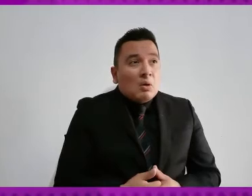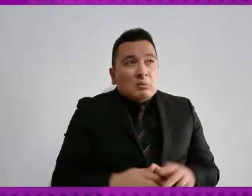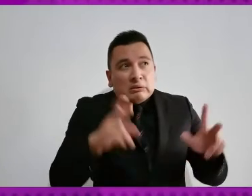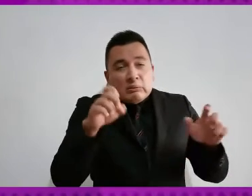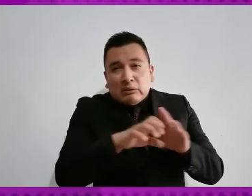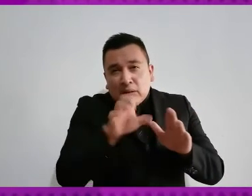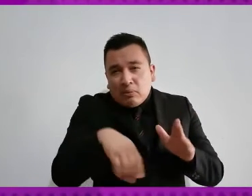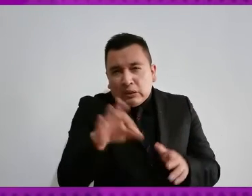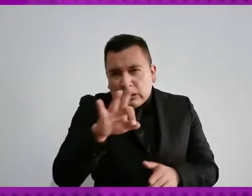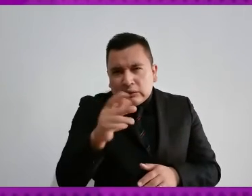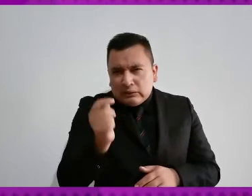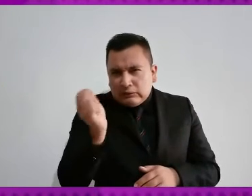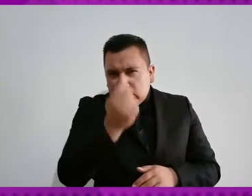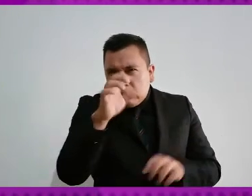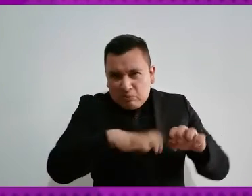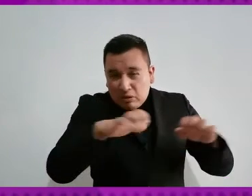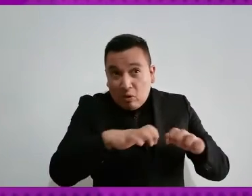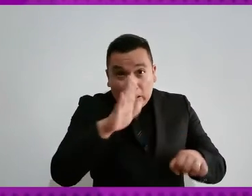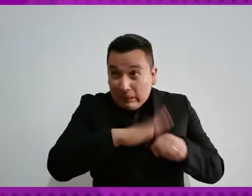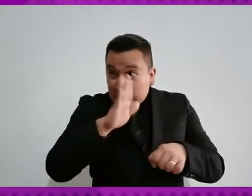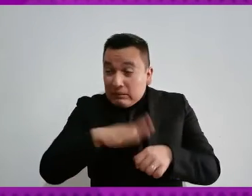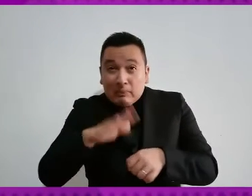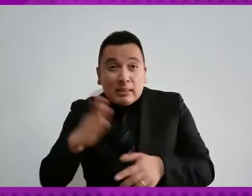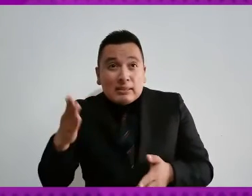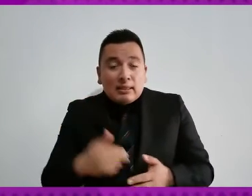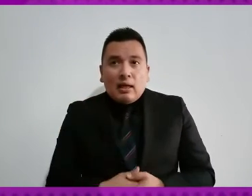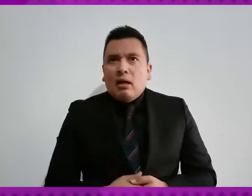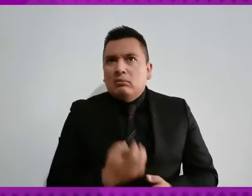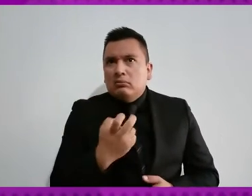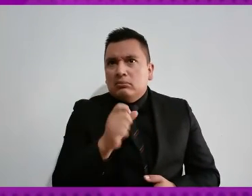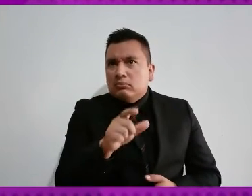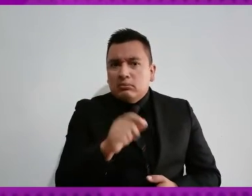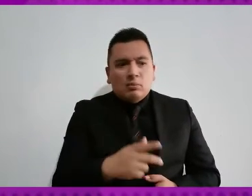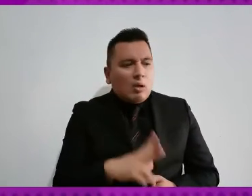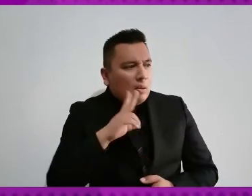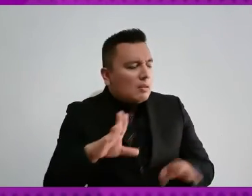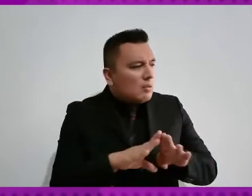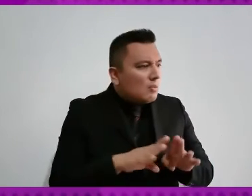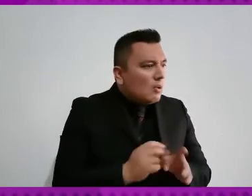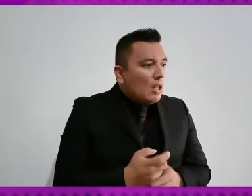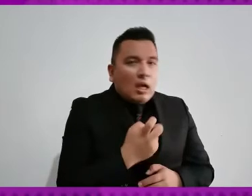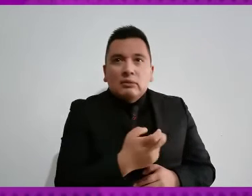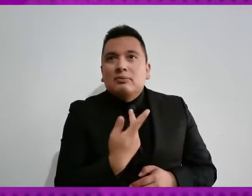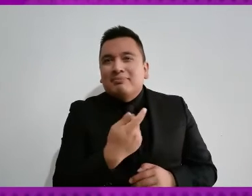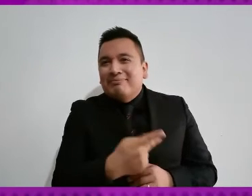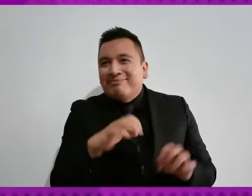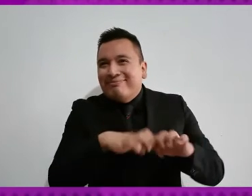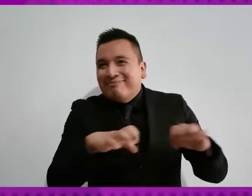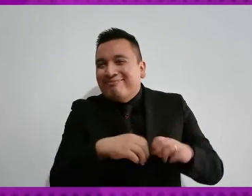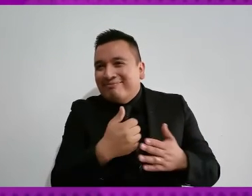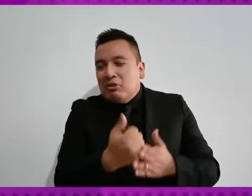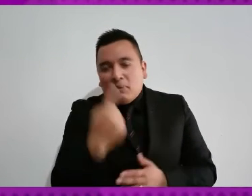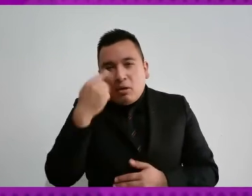la urna electrónica se aplica en mayor cantidad, la propia urna electrónica, la operación, nos va a dar la oportunidad de